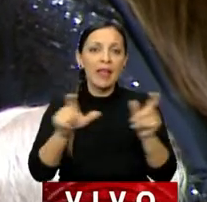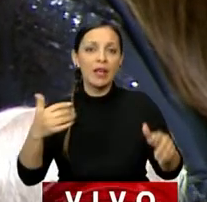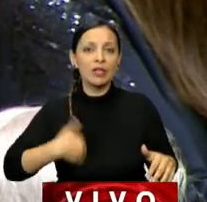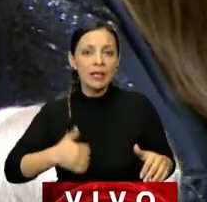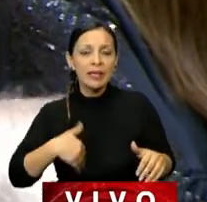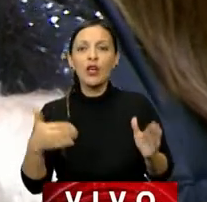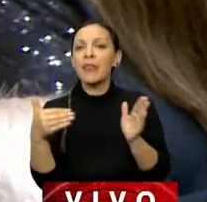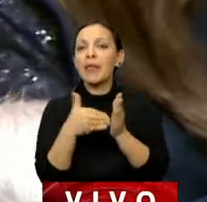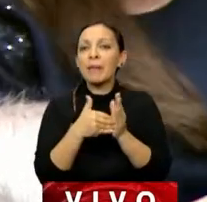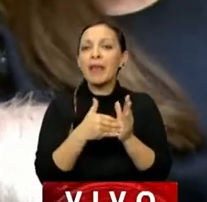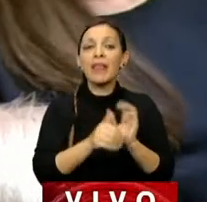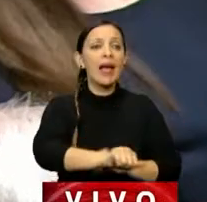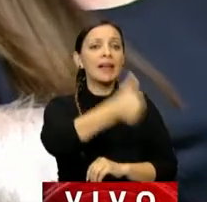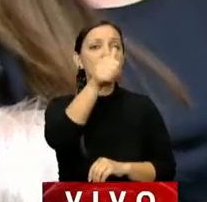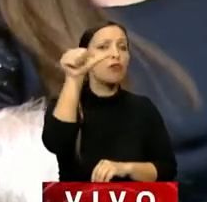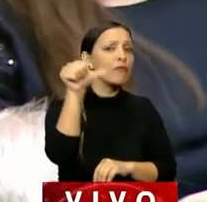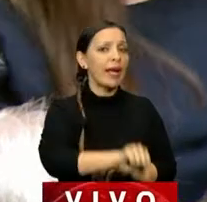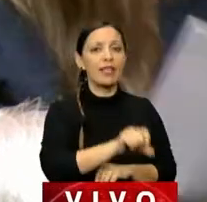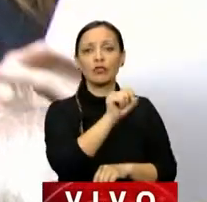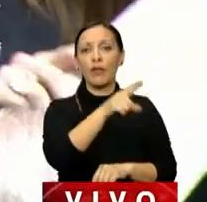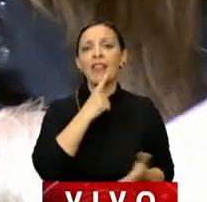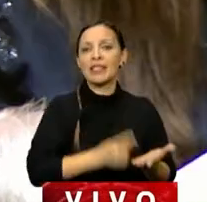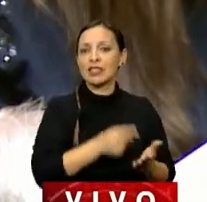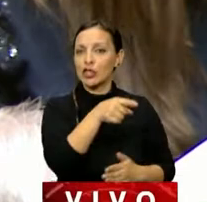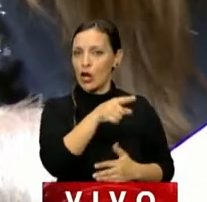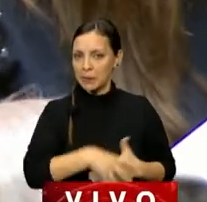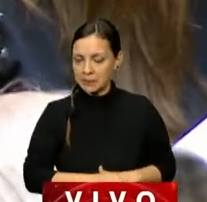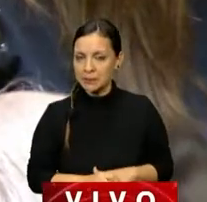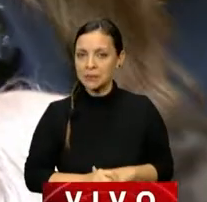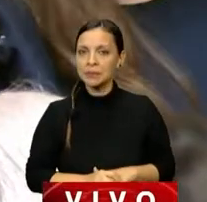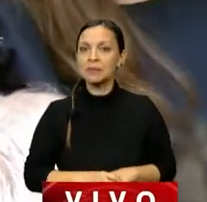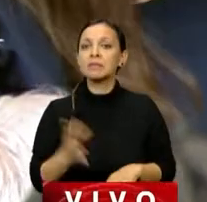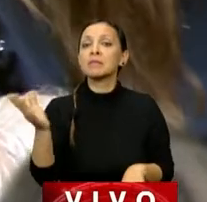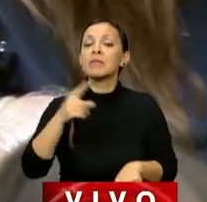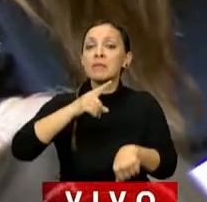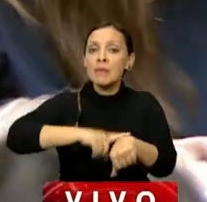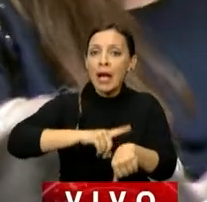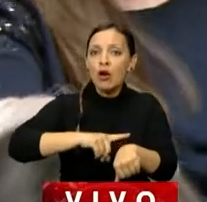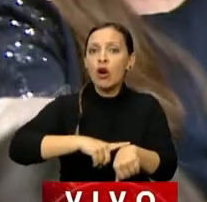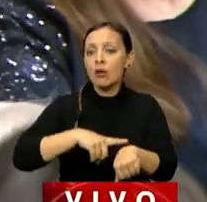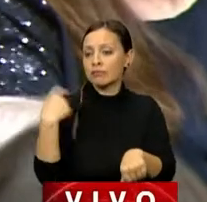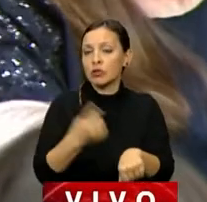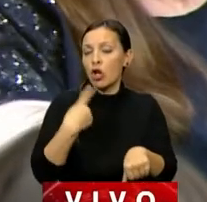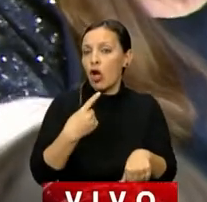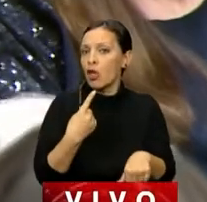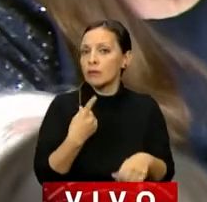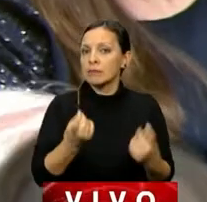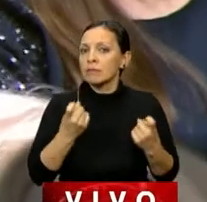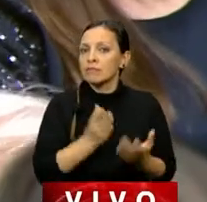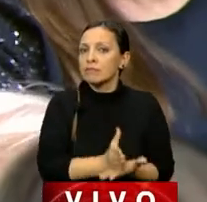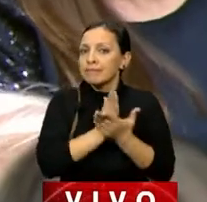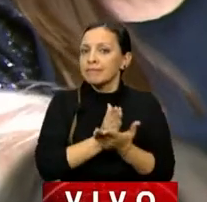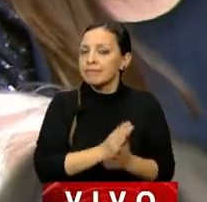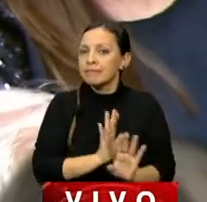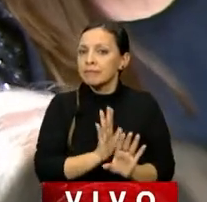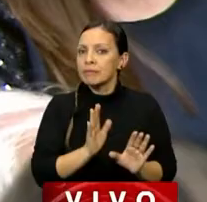depende del éxito, del fracaso de las medidas que se tomen. La verdad que la hora exige a toda la clase política estar a la